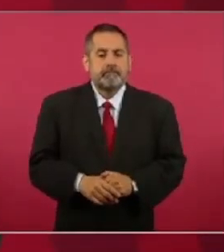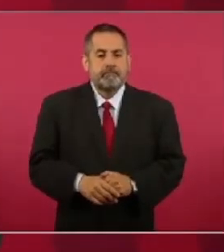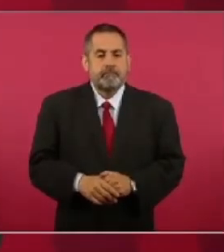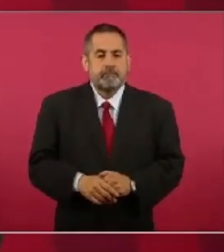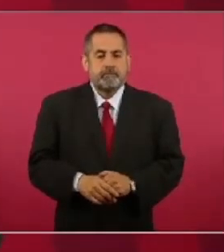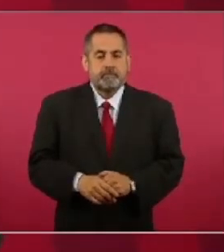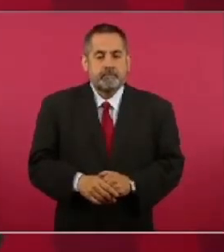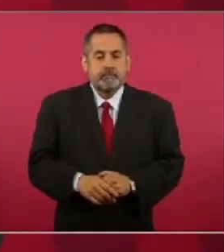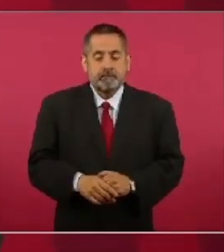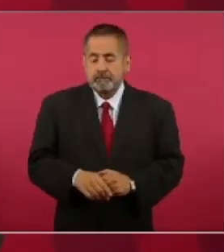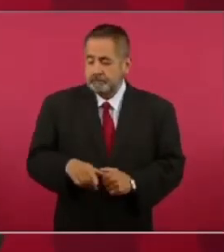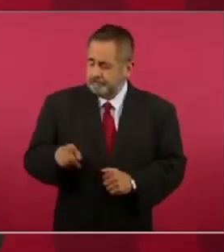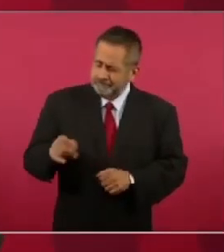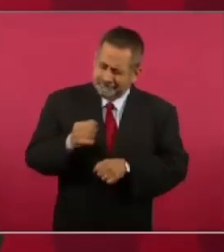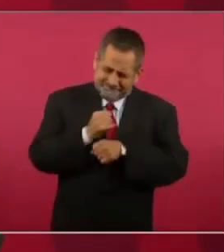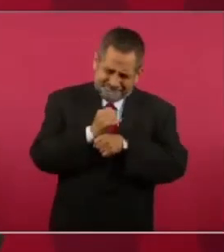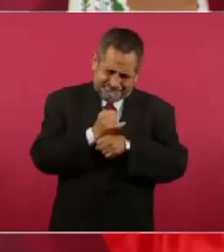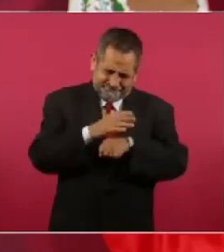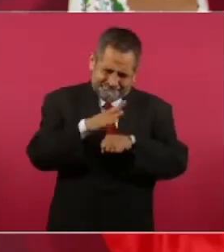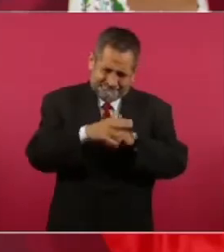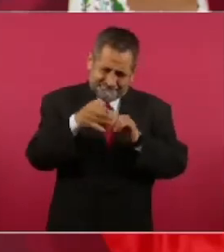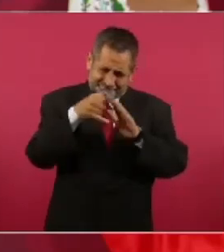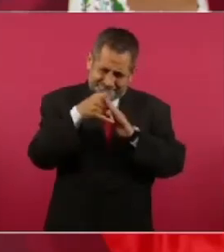Y se va a hacer una investigación a fondo,